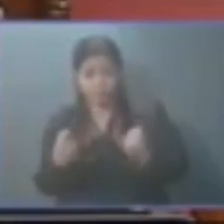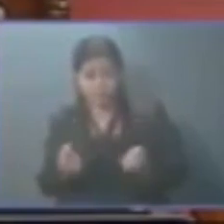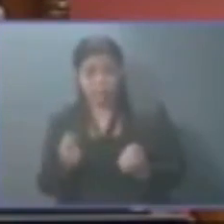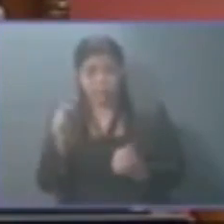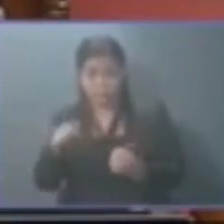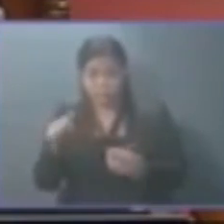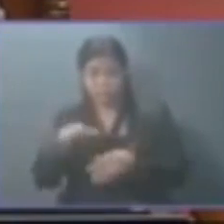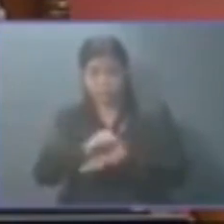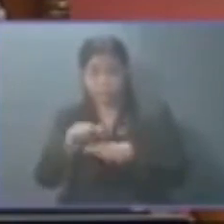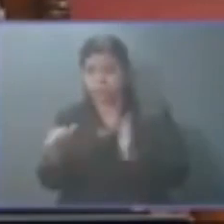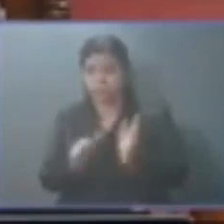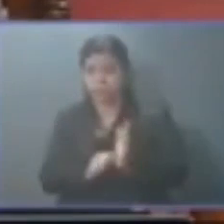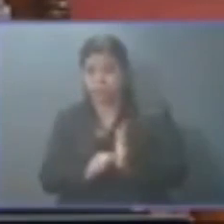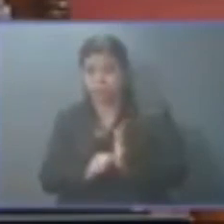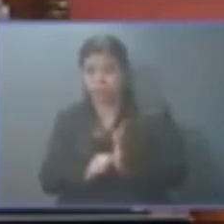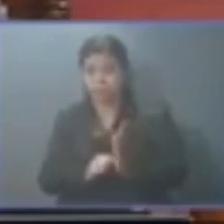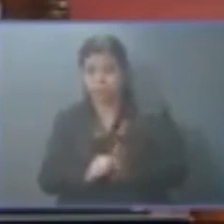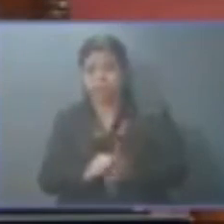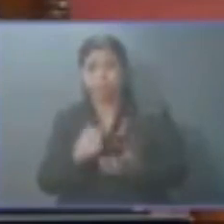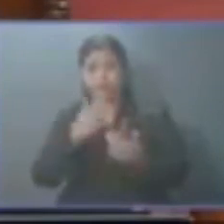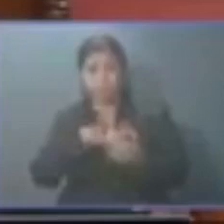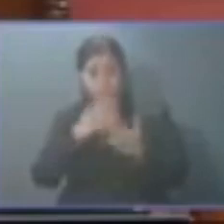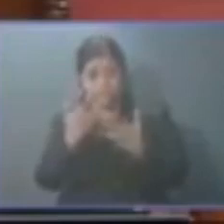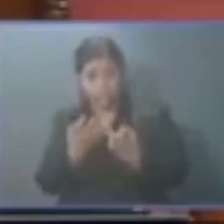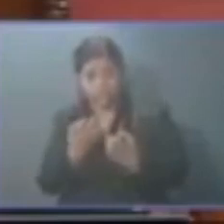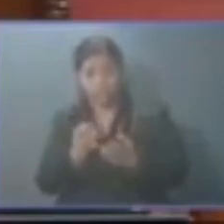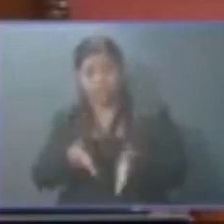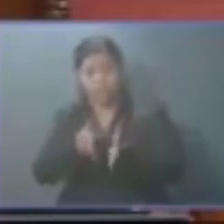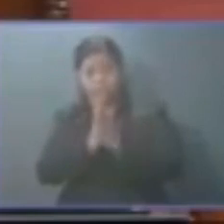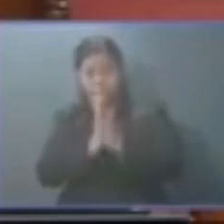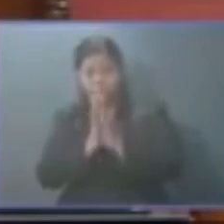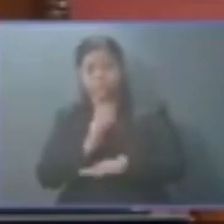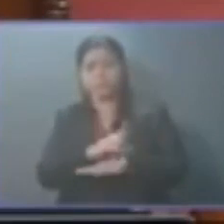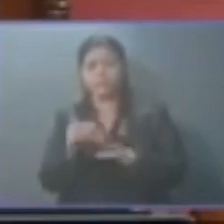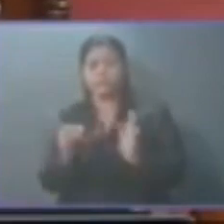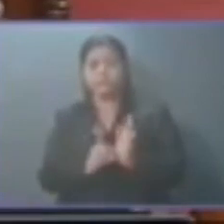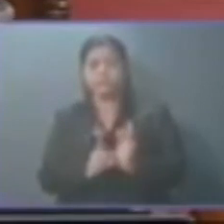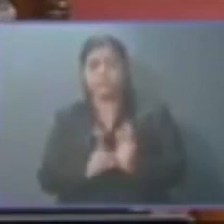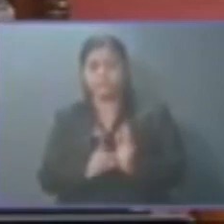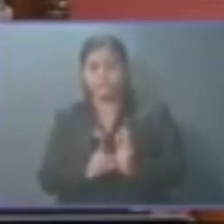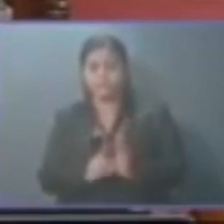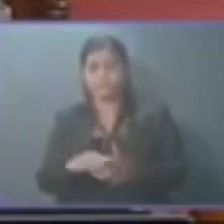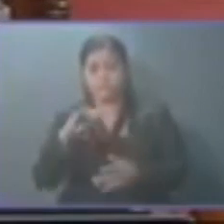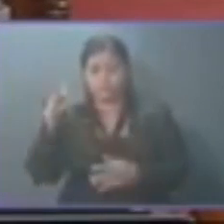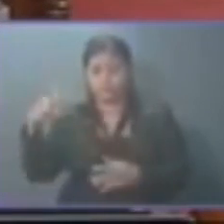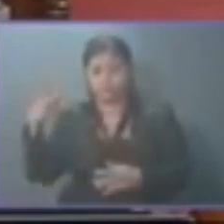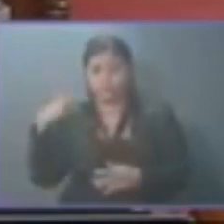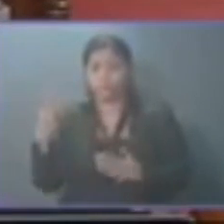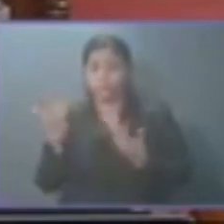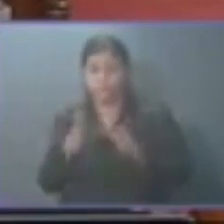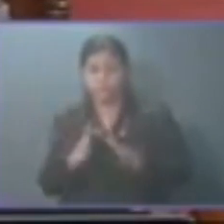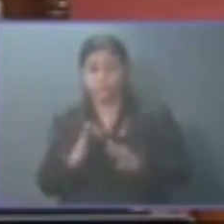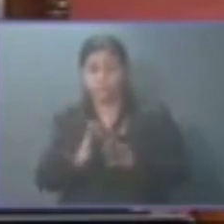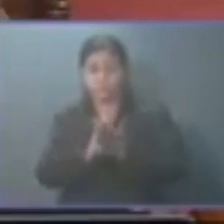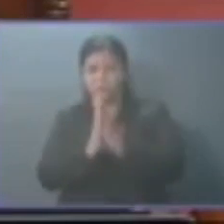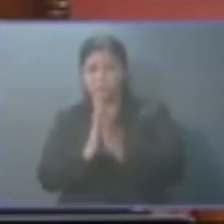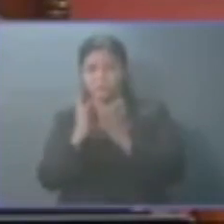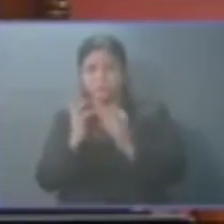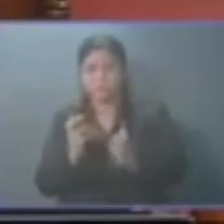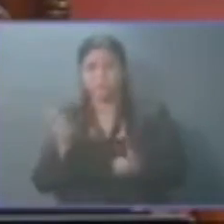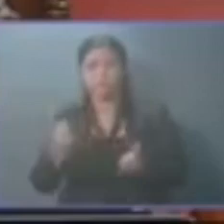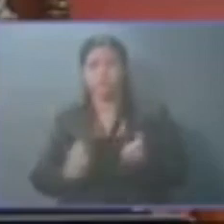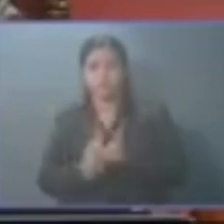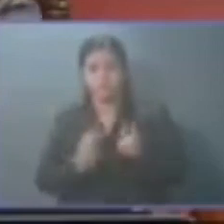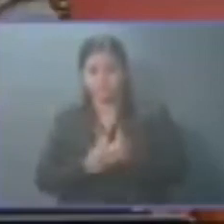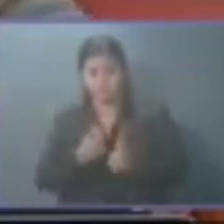Asamblea Legislativa, y yo quiero pedirle al diputado directivo que, en coherencia con su discurso, acompañe a este servidor.